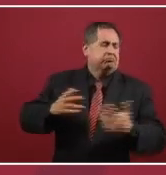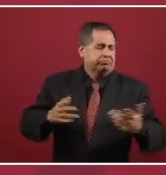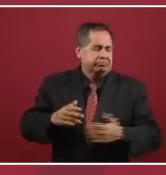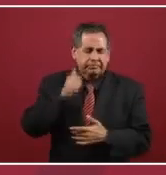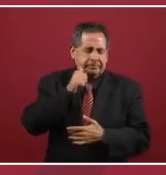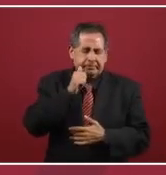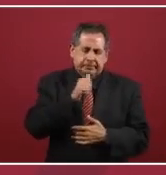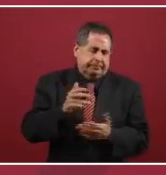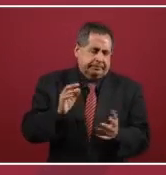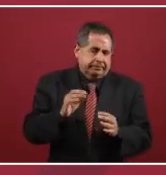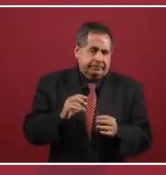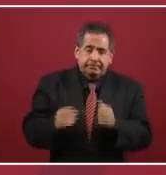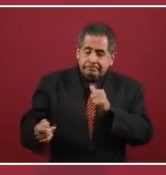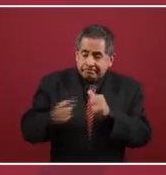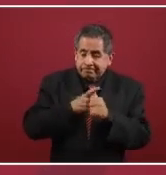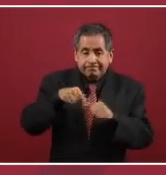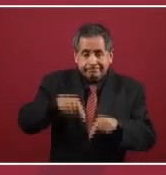siempre.